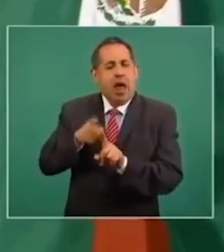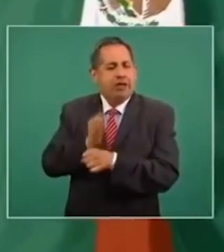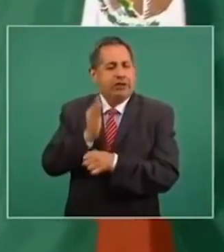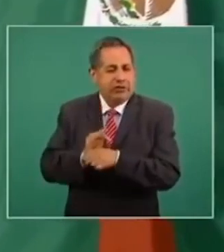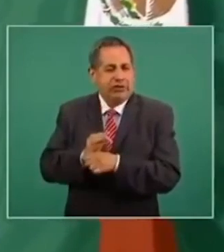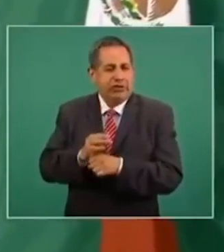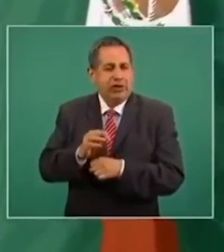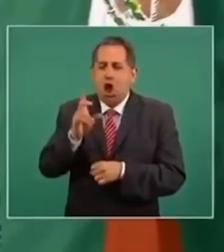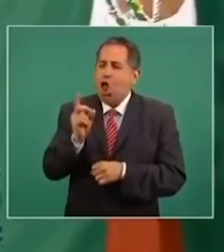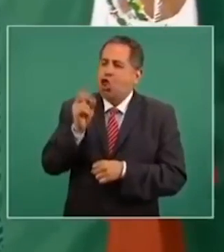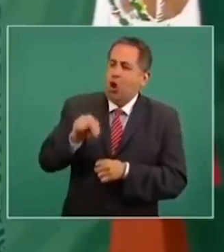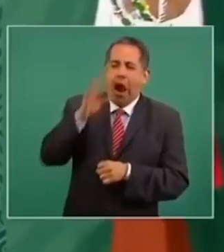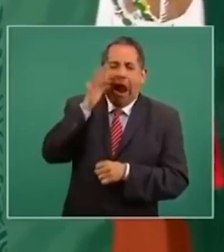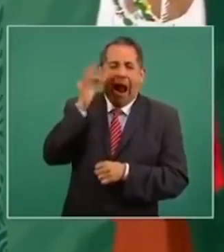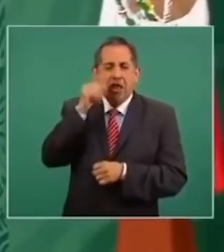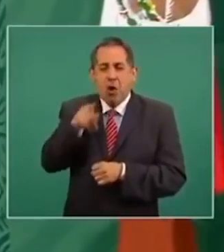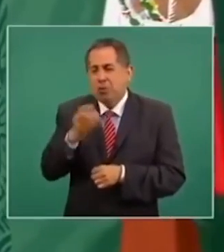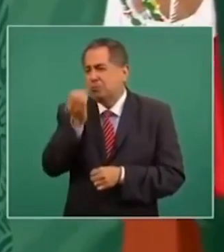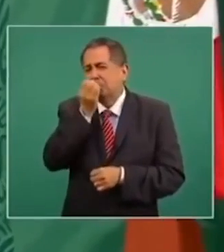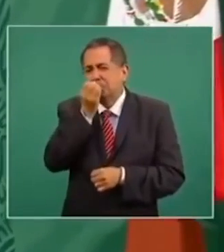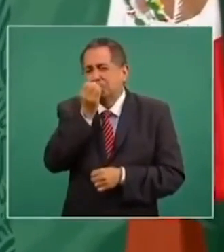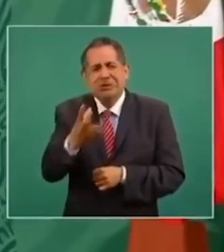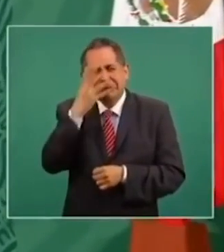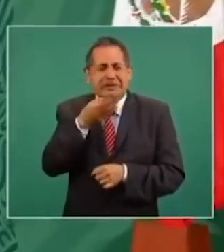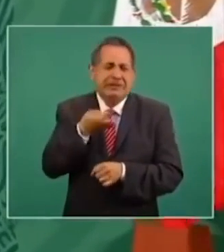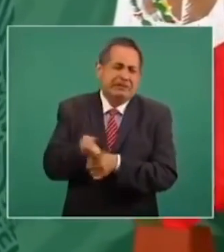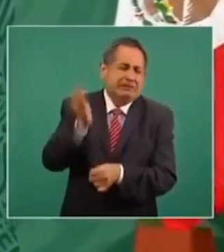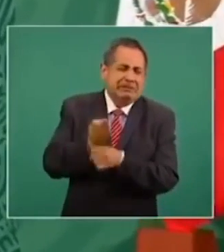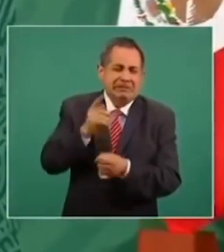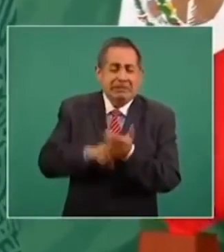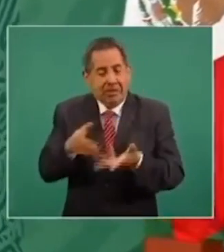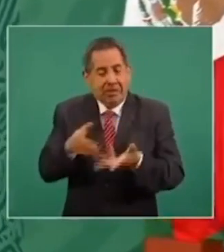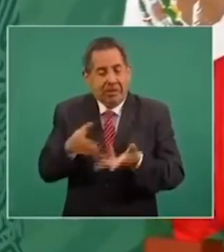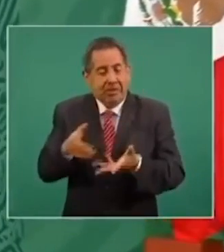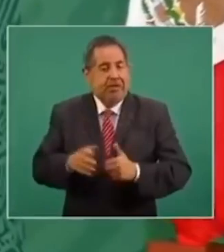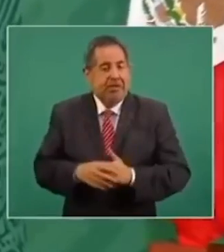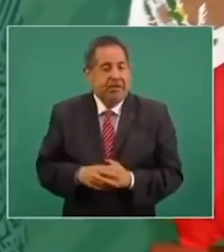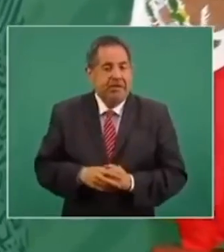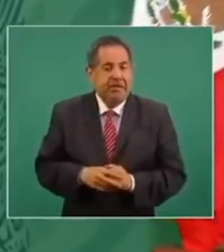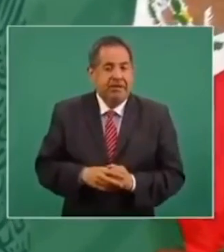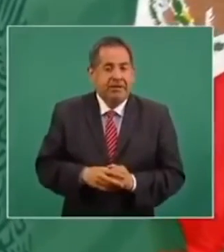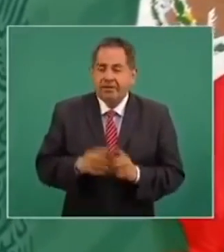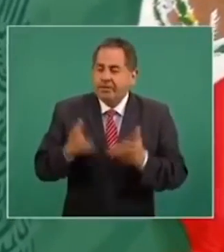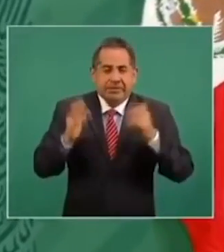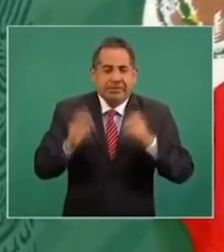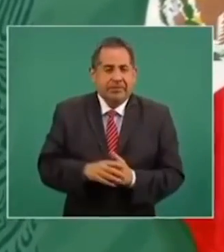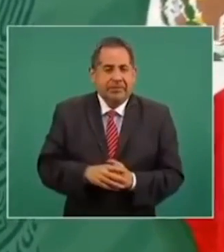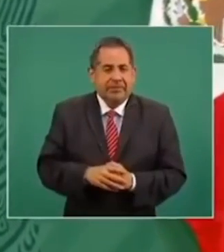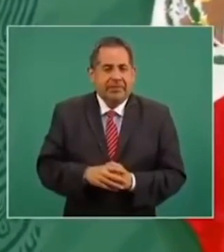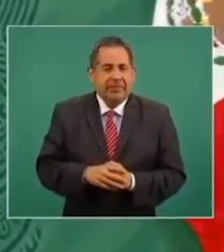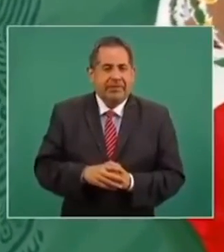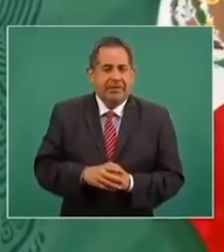esta problemática se decidió realizar un sondeo en base a las horas laboradas por los periodistas determinando del total de sus